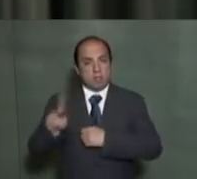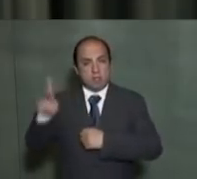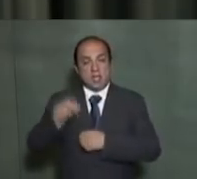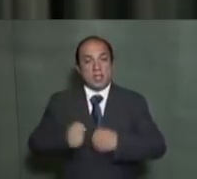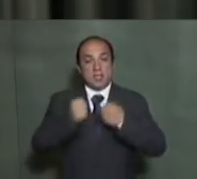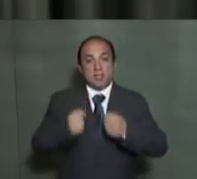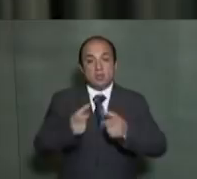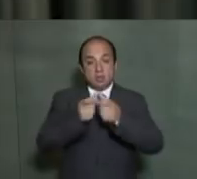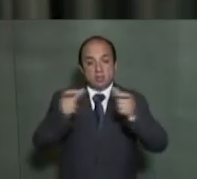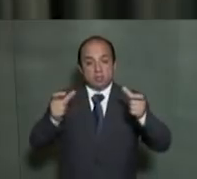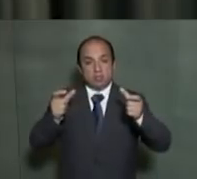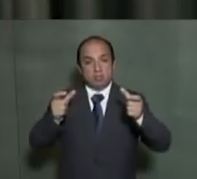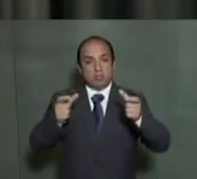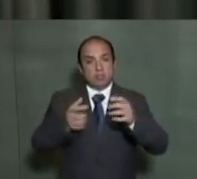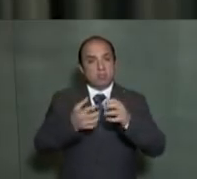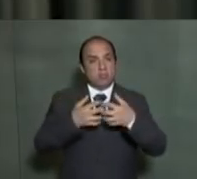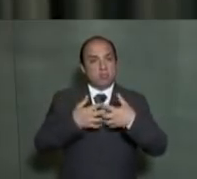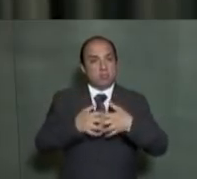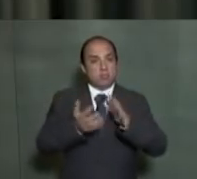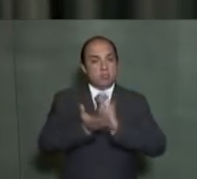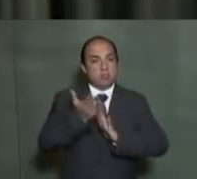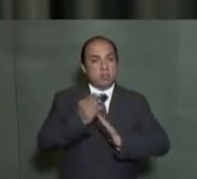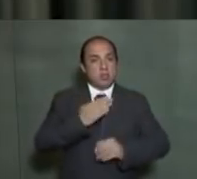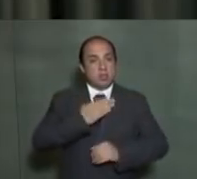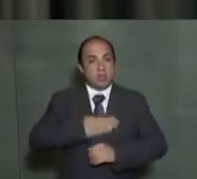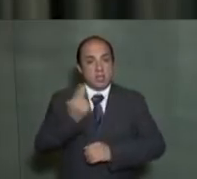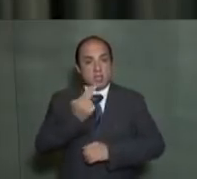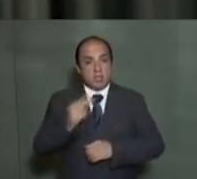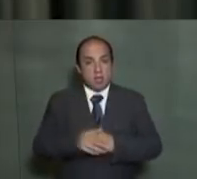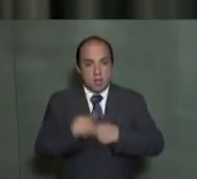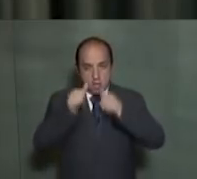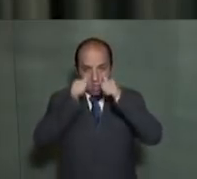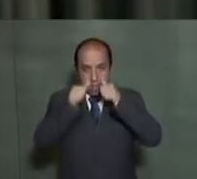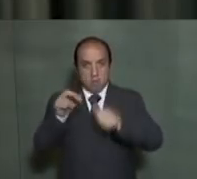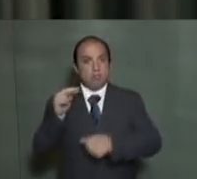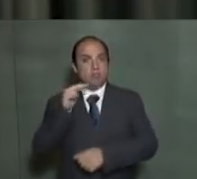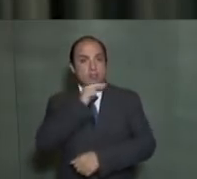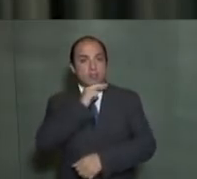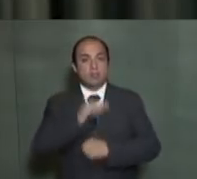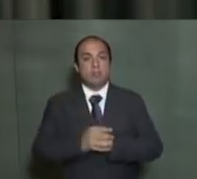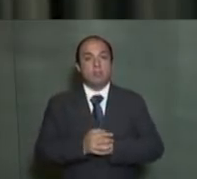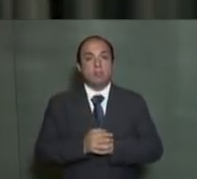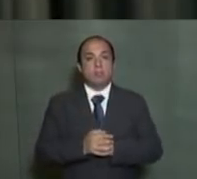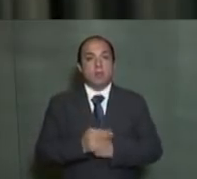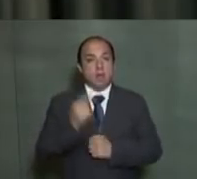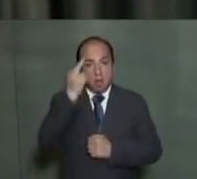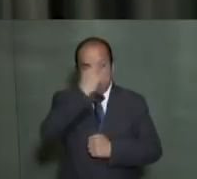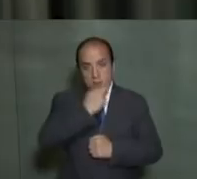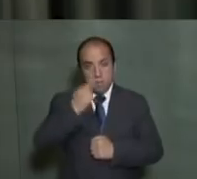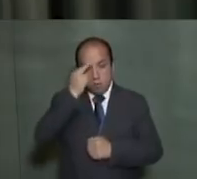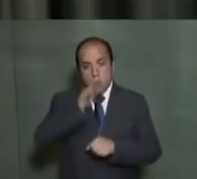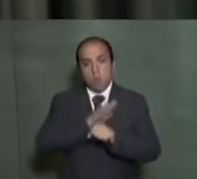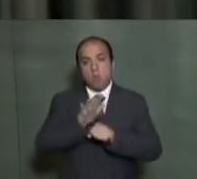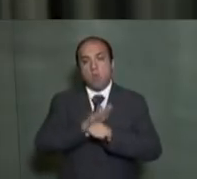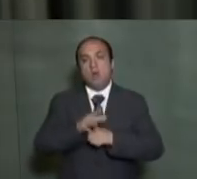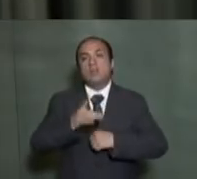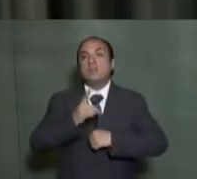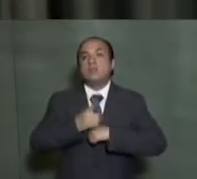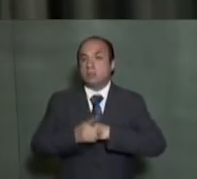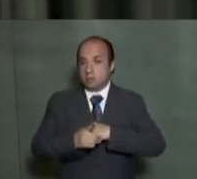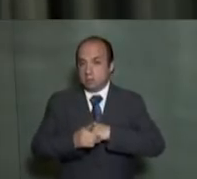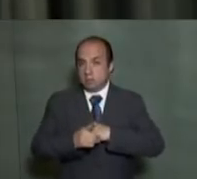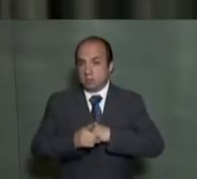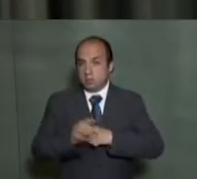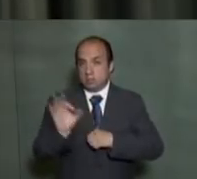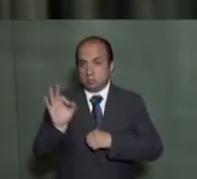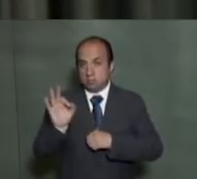que justificadamente requería una acción inmediata para evaluar las posibles vulnerabilidades de